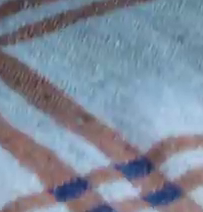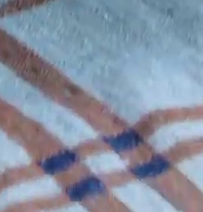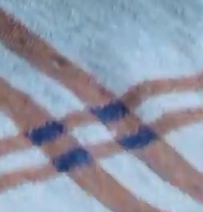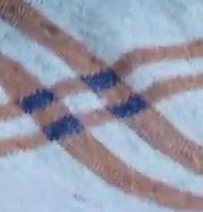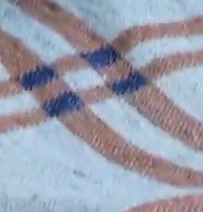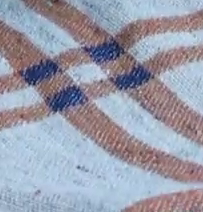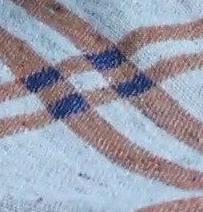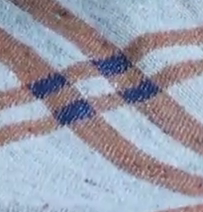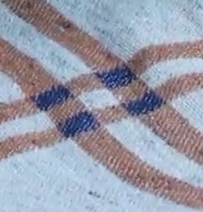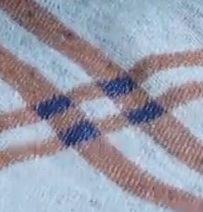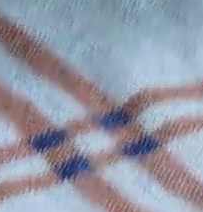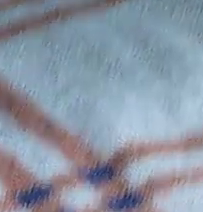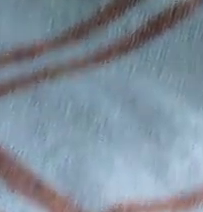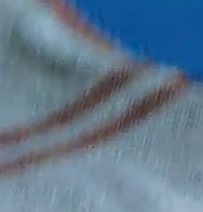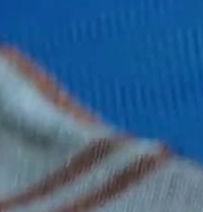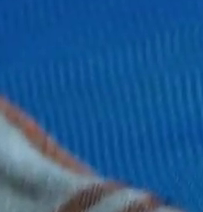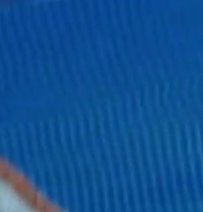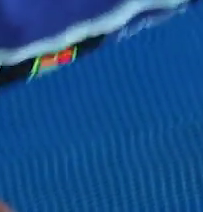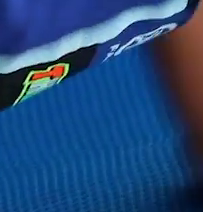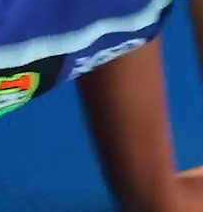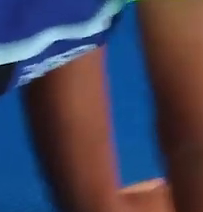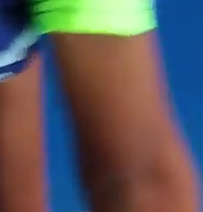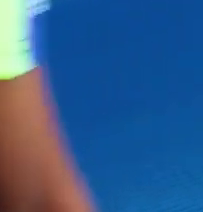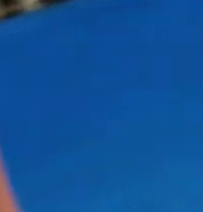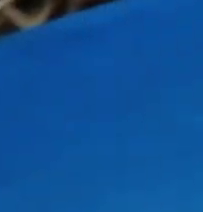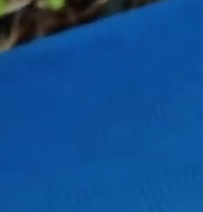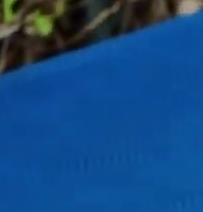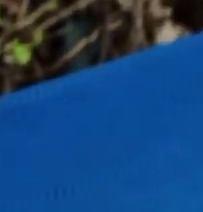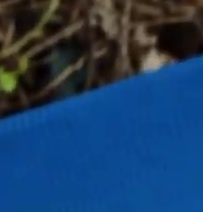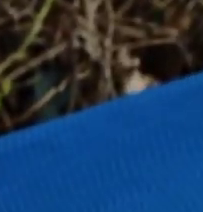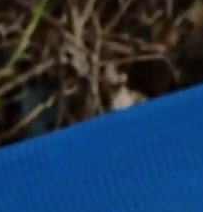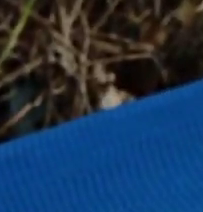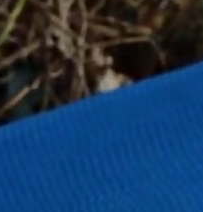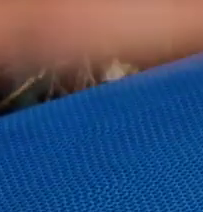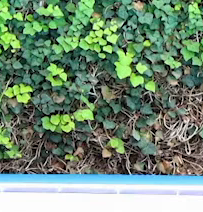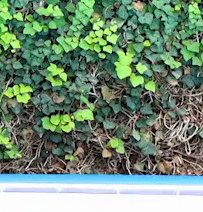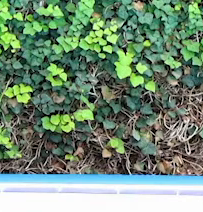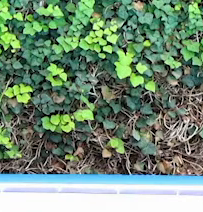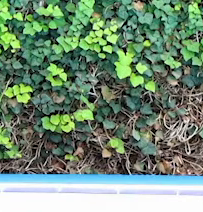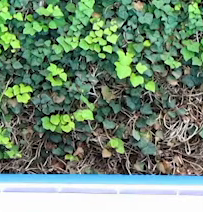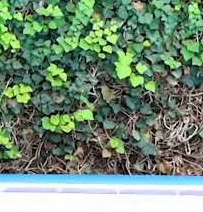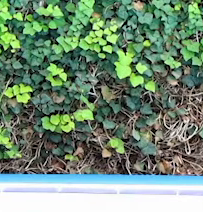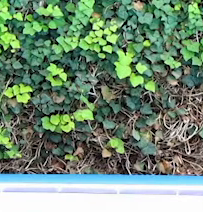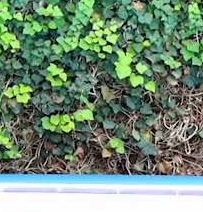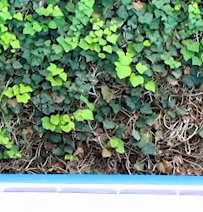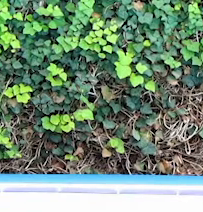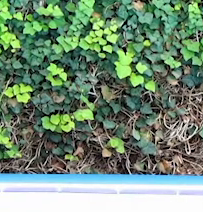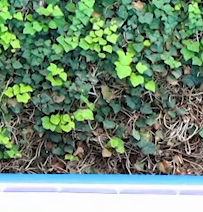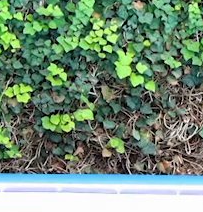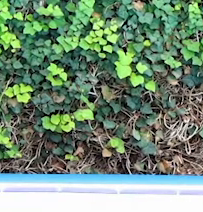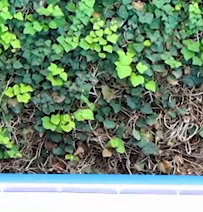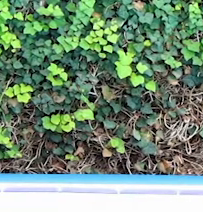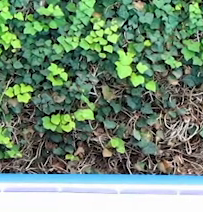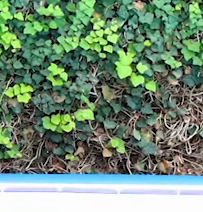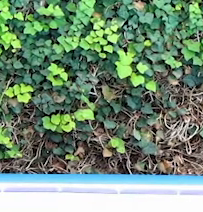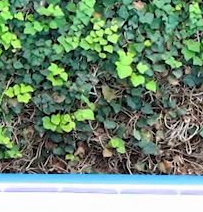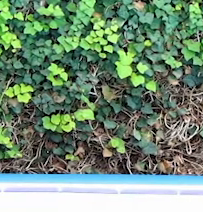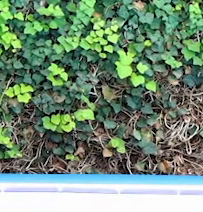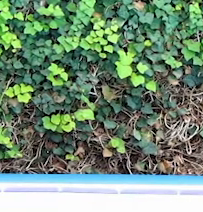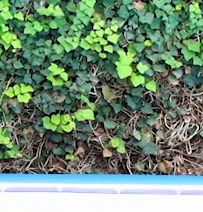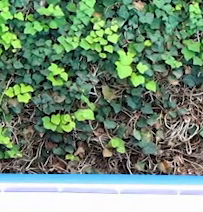3 más, al frente. Bien estirado los brazos. Otra. Bien,